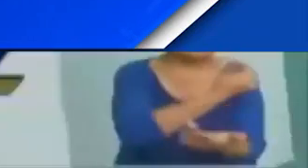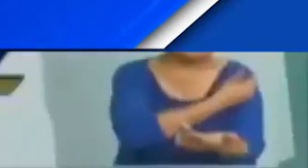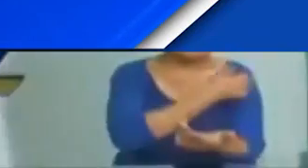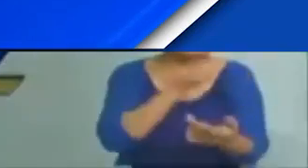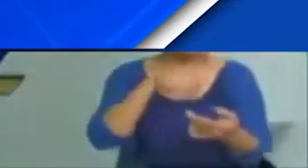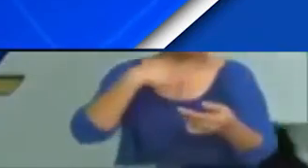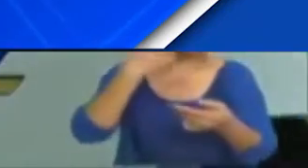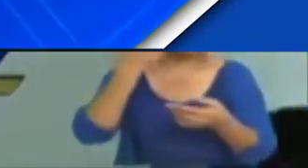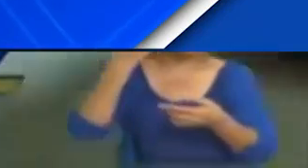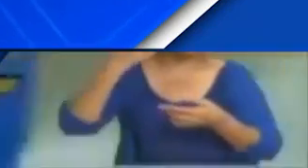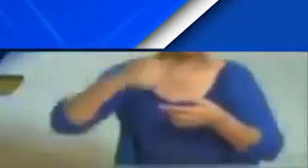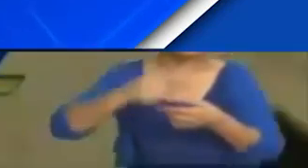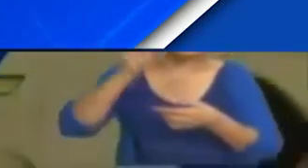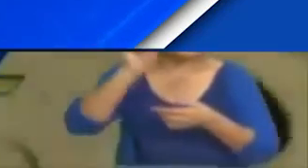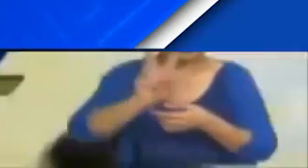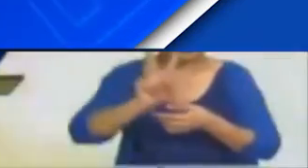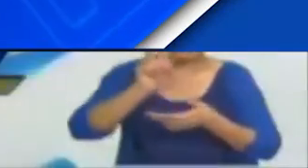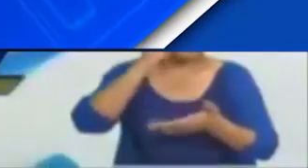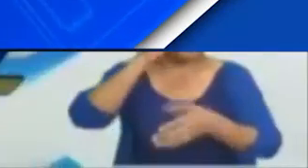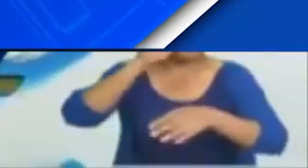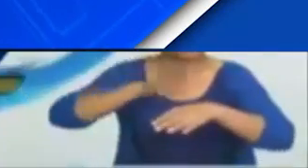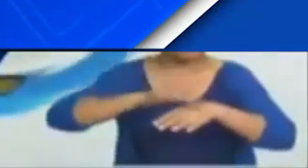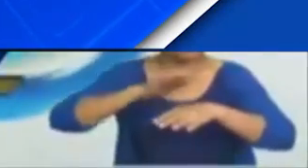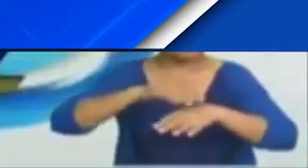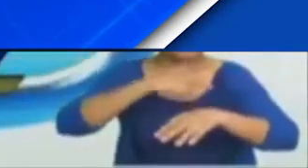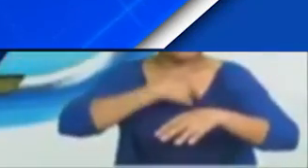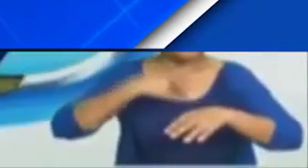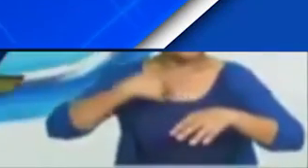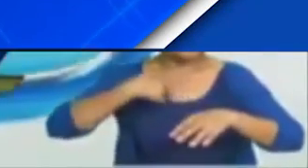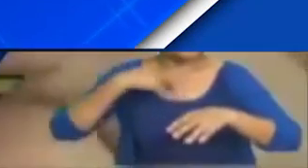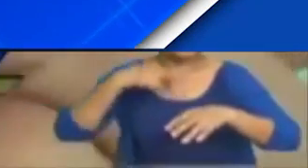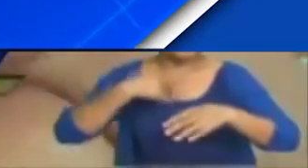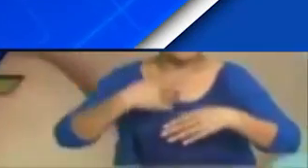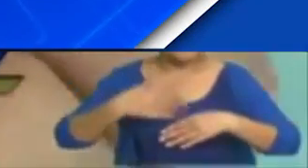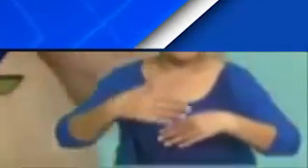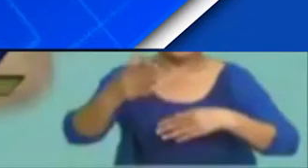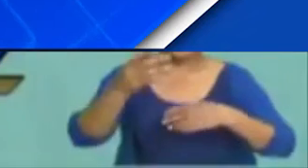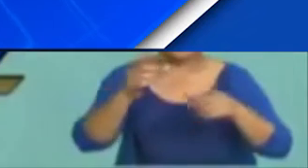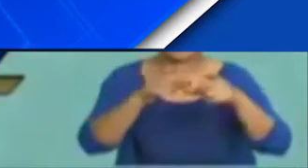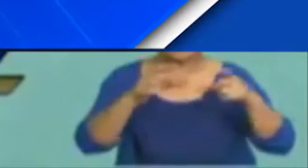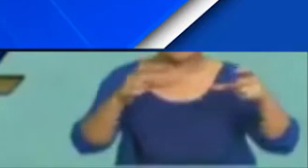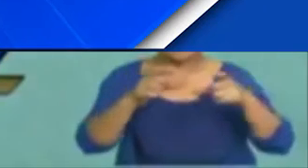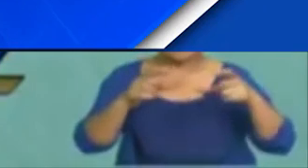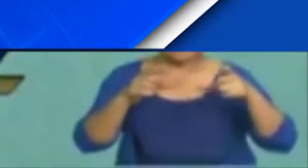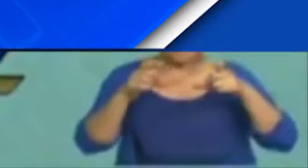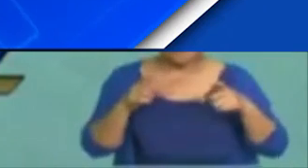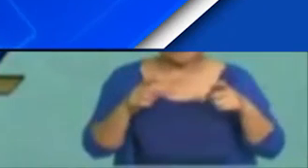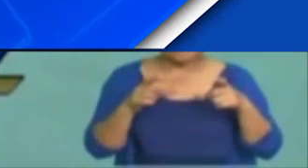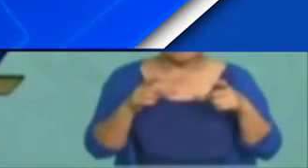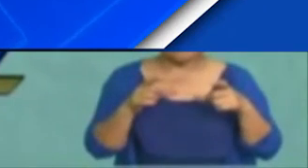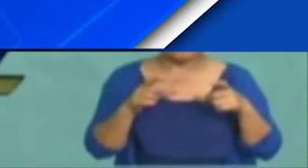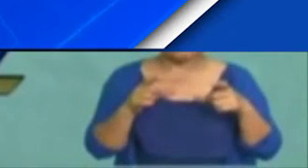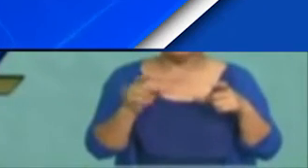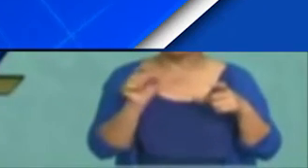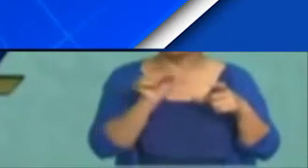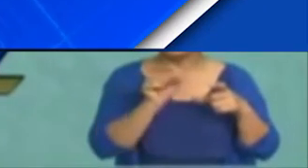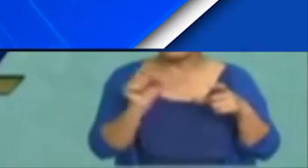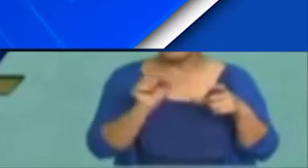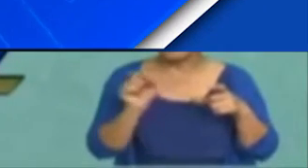estamos, contentos, agradecidos a Dios por toda la victoria. Victoria de la